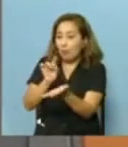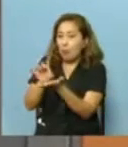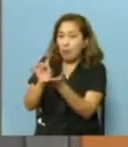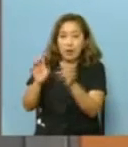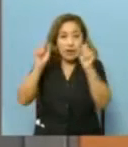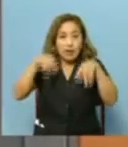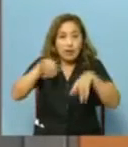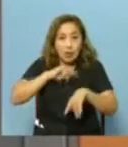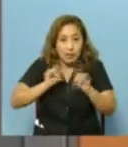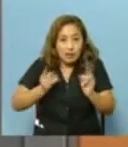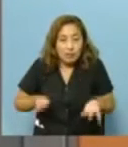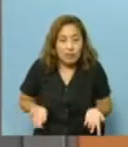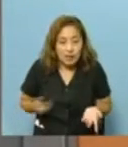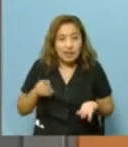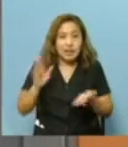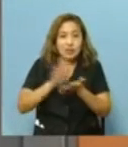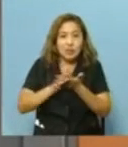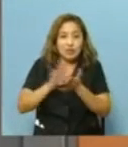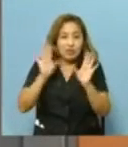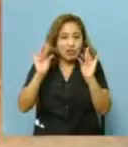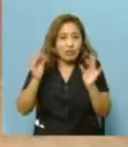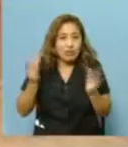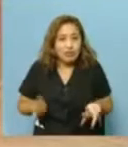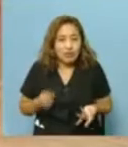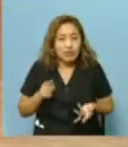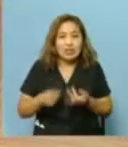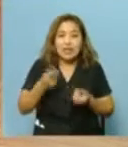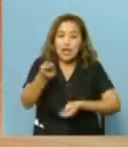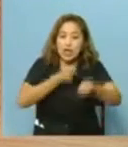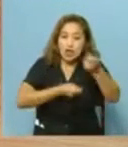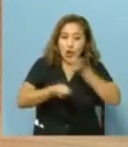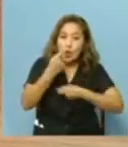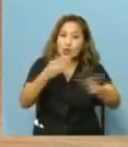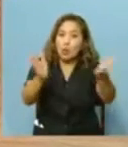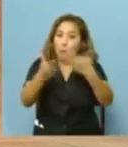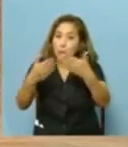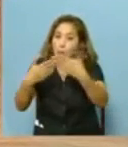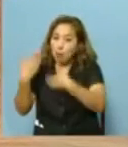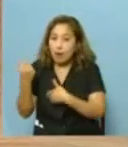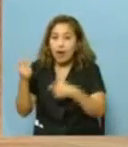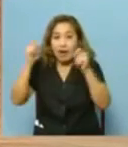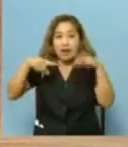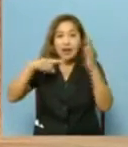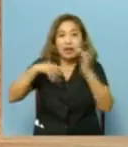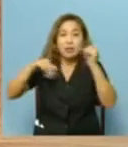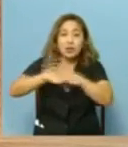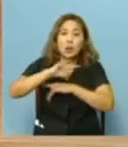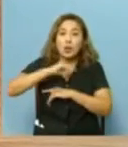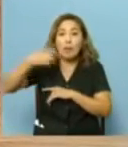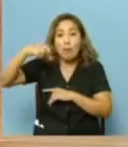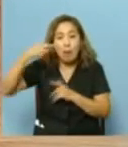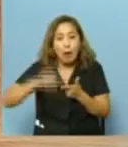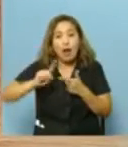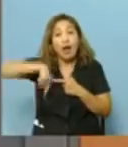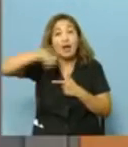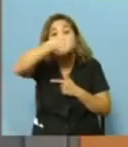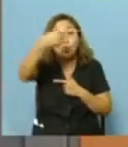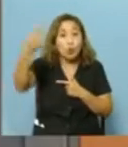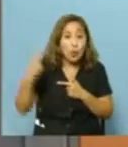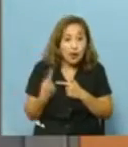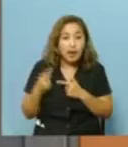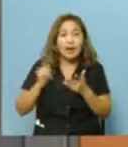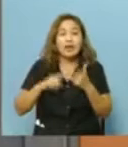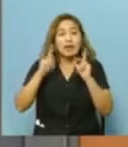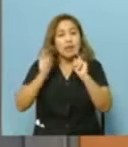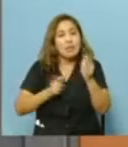también está la situación muy delicada con comercios que debemos cerrar aquí en la capital en palpalá en el interior y